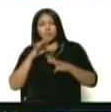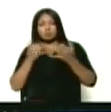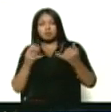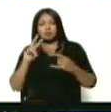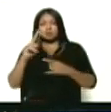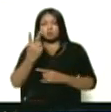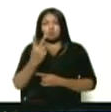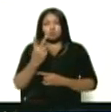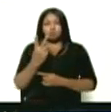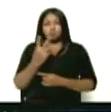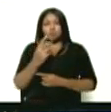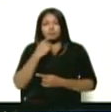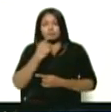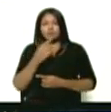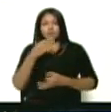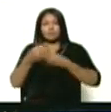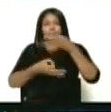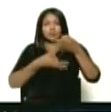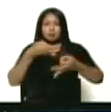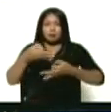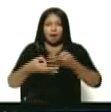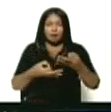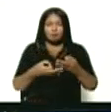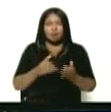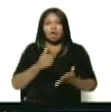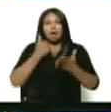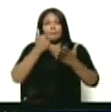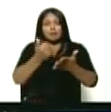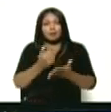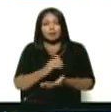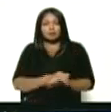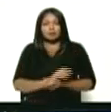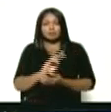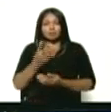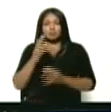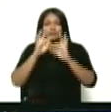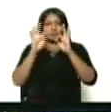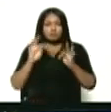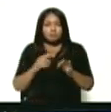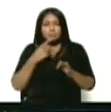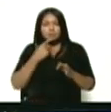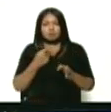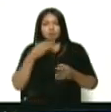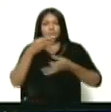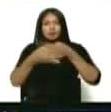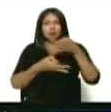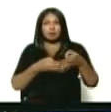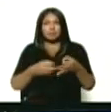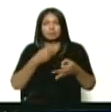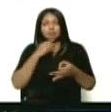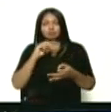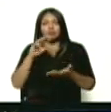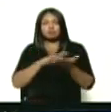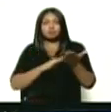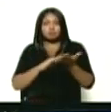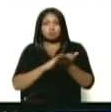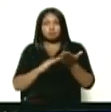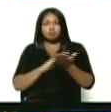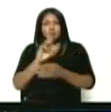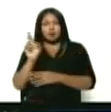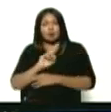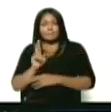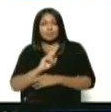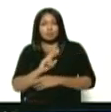segundo punto que van a ver, el primero las becas. Y el segundo punto que van a ver, y me paren una solución, es